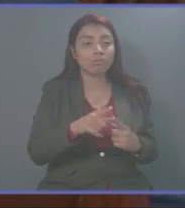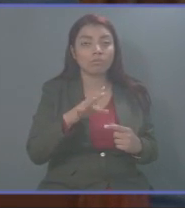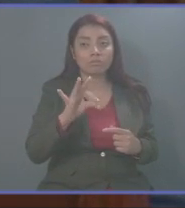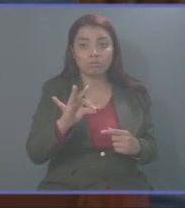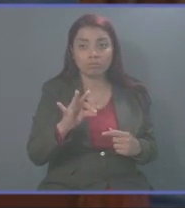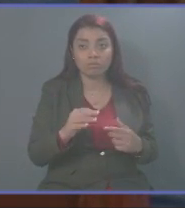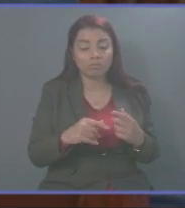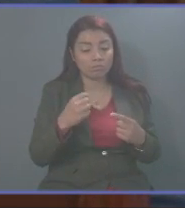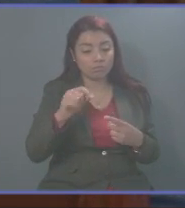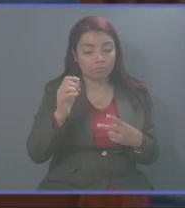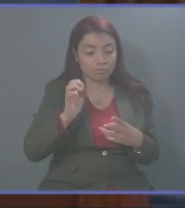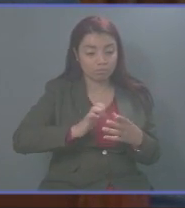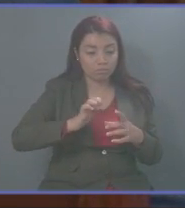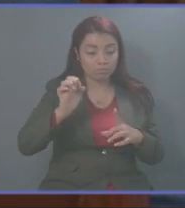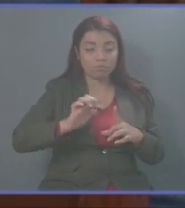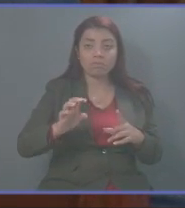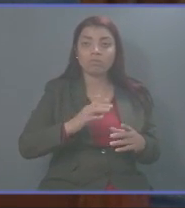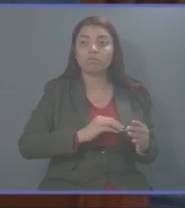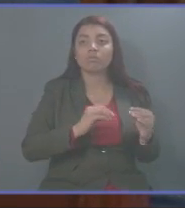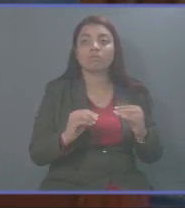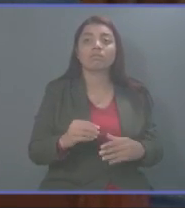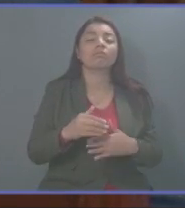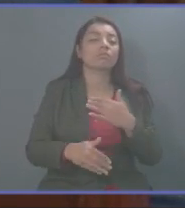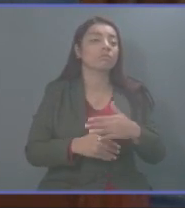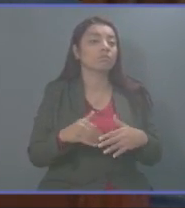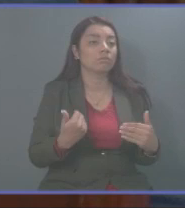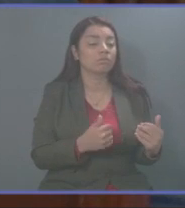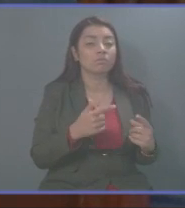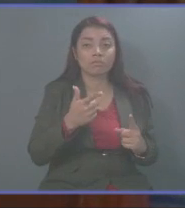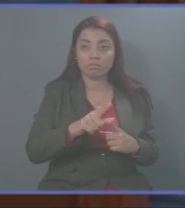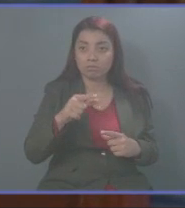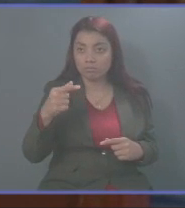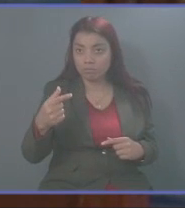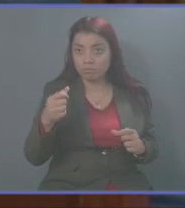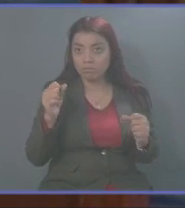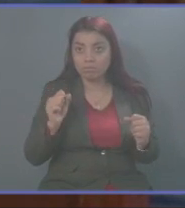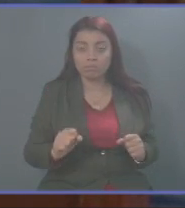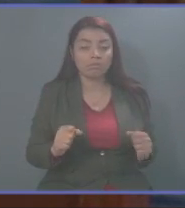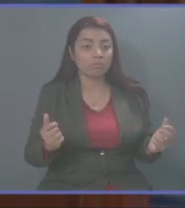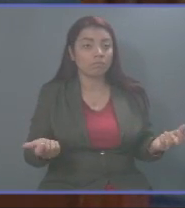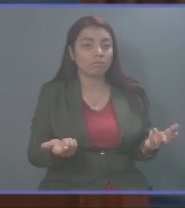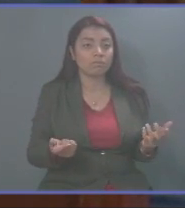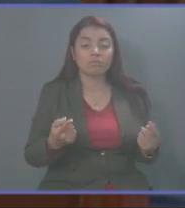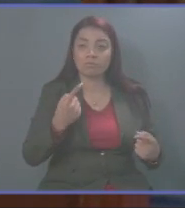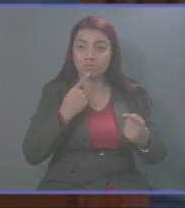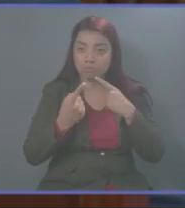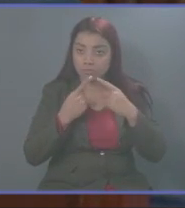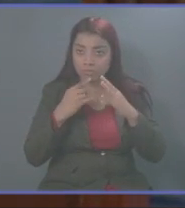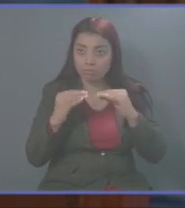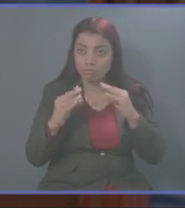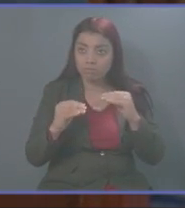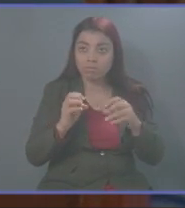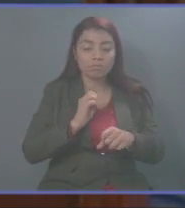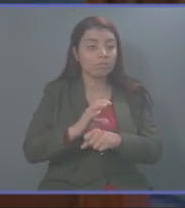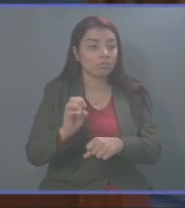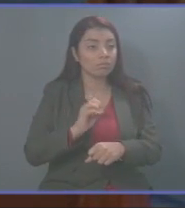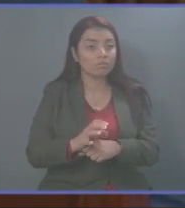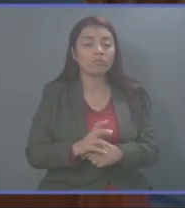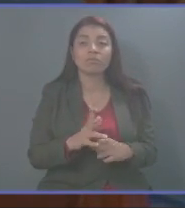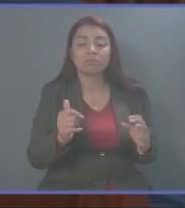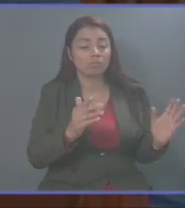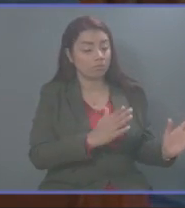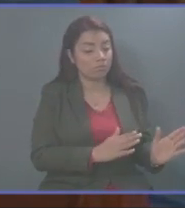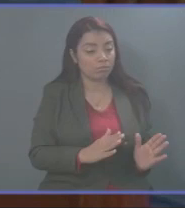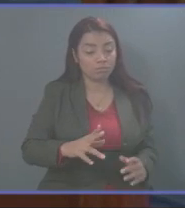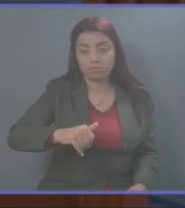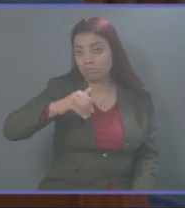F, evaluación del marco jurídico aplicable para la gestión de residuos. Literal G, resultados del diagnóstico y recomendaciones. Plan Nacional